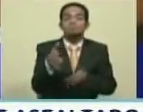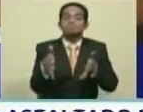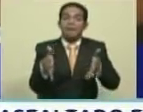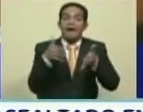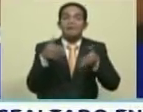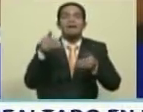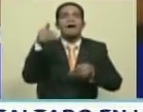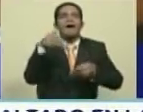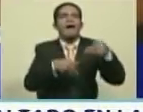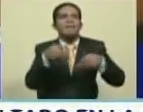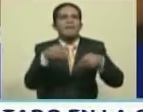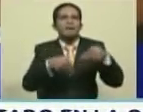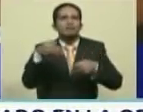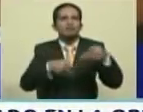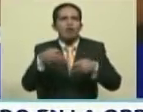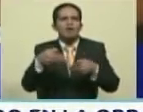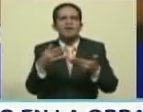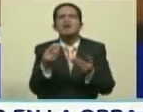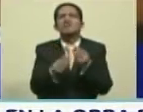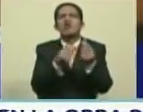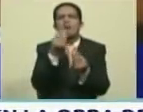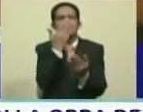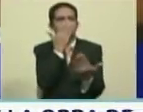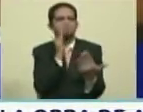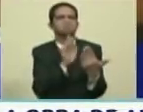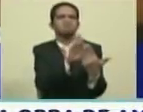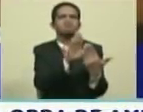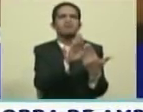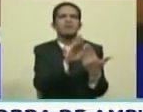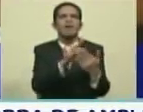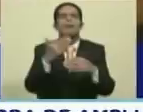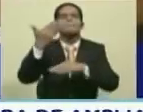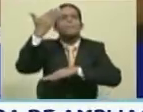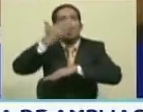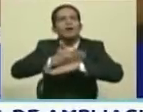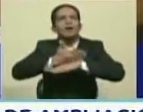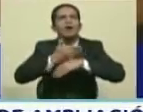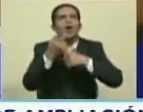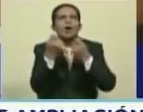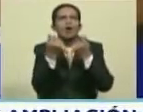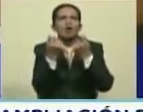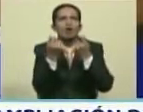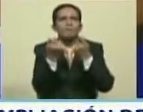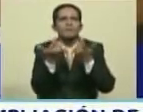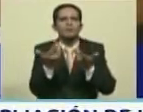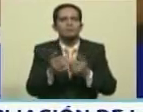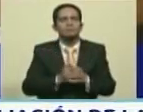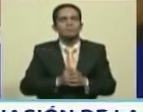¿cómo podía enfrentar un supuesto bloqueo, un bloqueo económico?